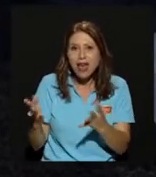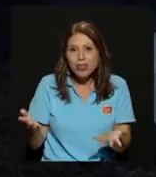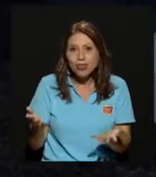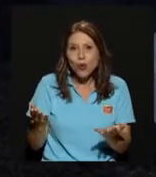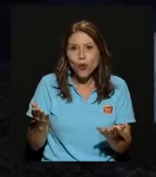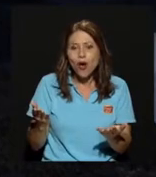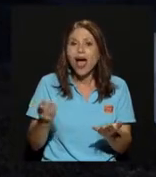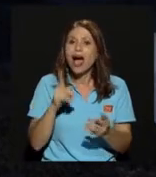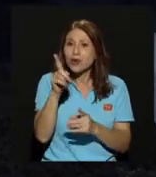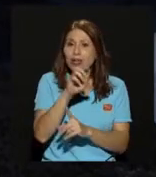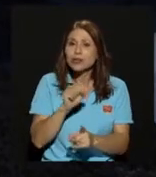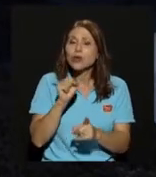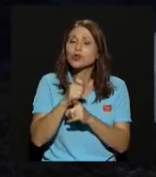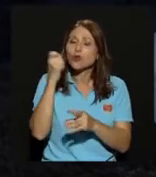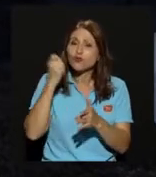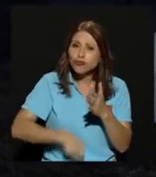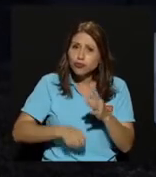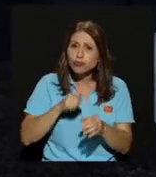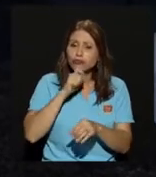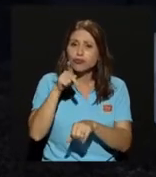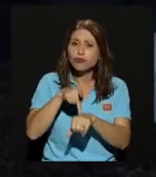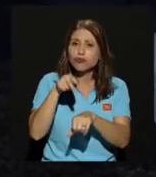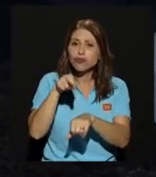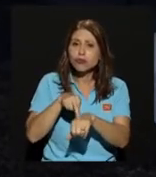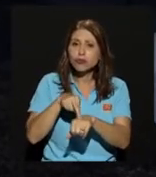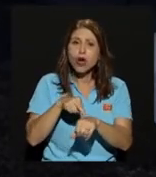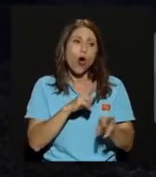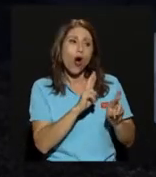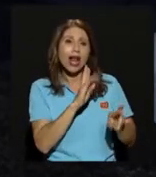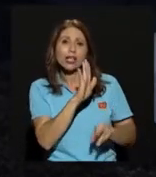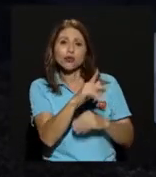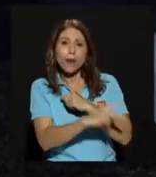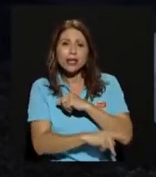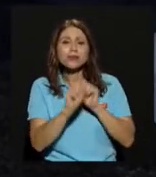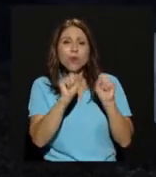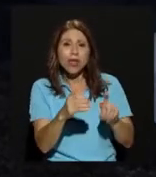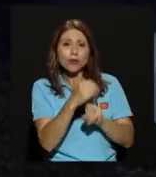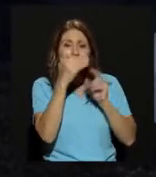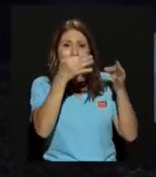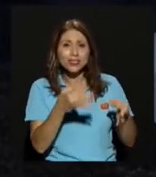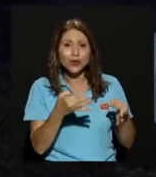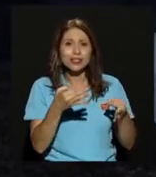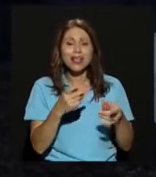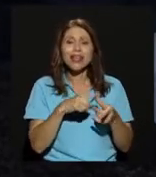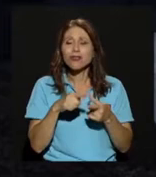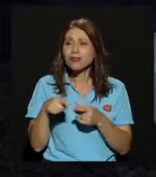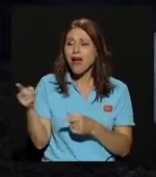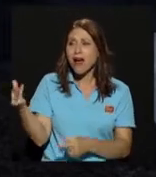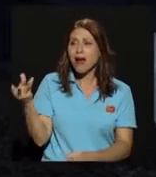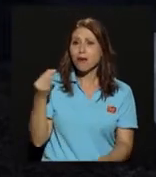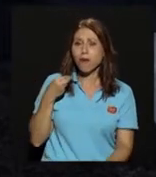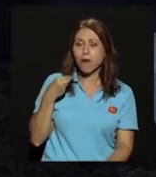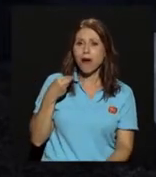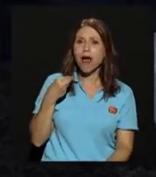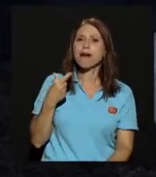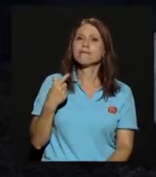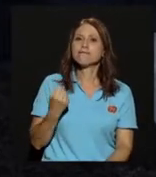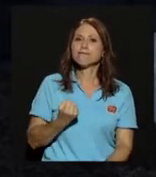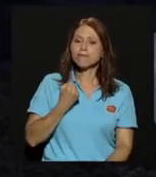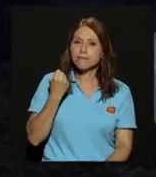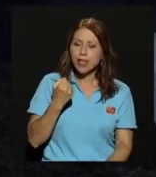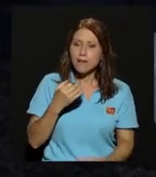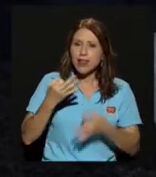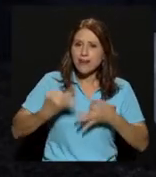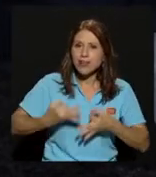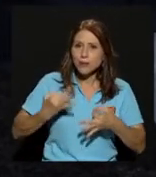muy muy dura entonces ojalá que en su país puedan tomar decisiones entonces eso me reafirmo a mí que la contraloría